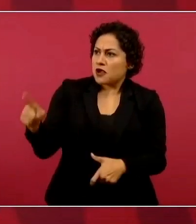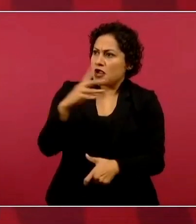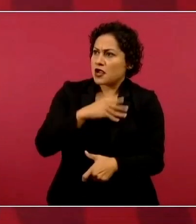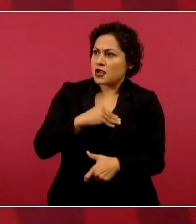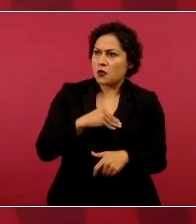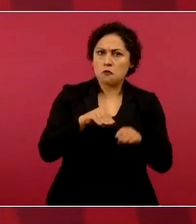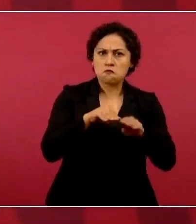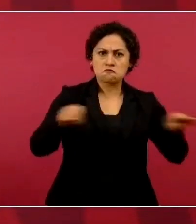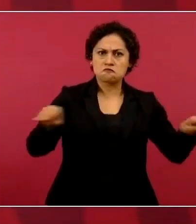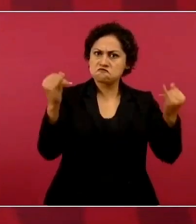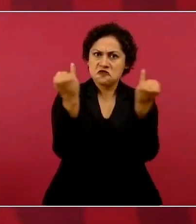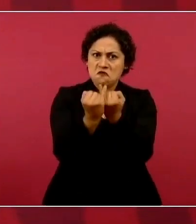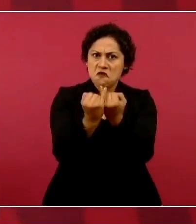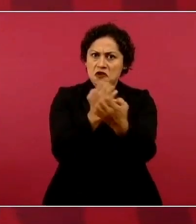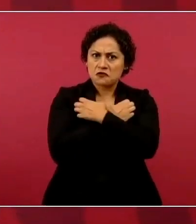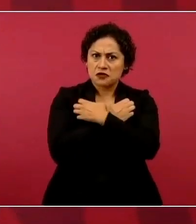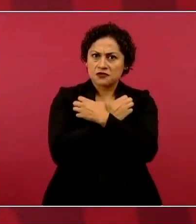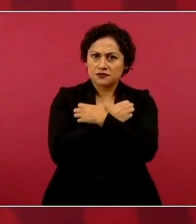Esa es educación pública.